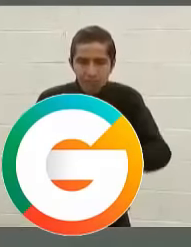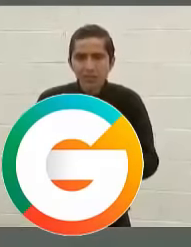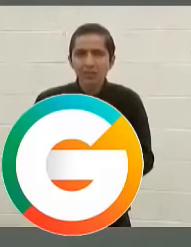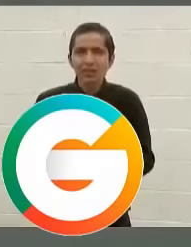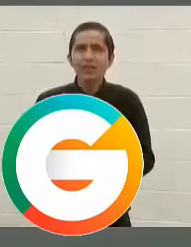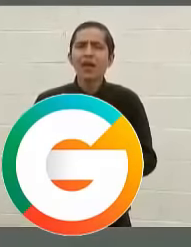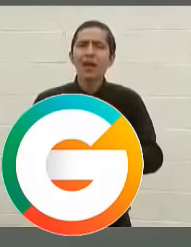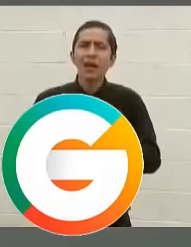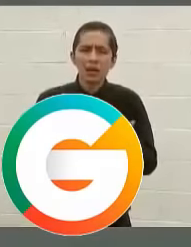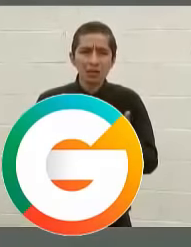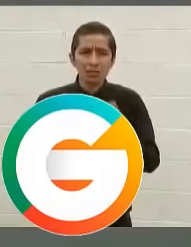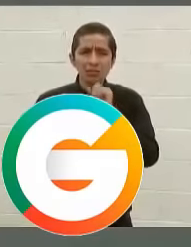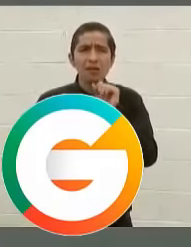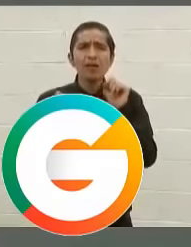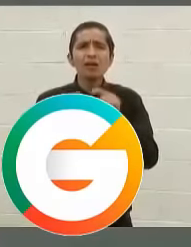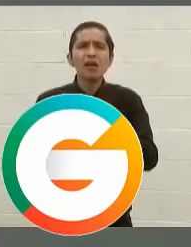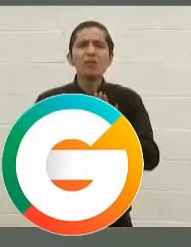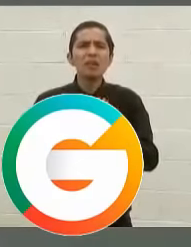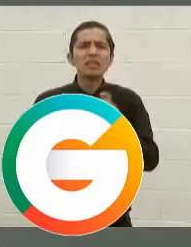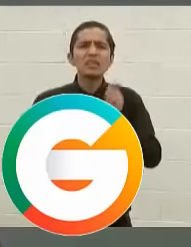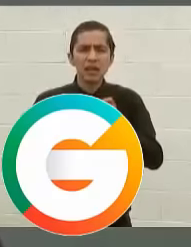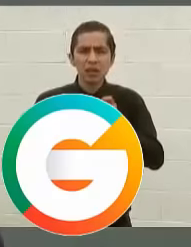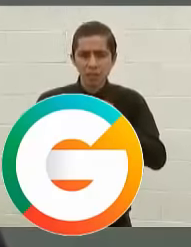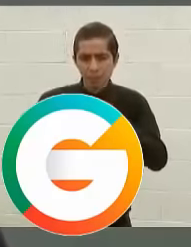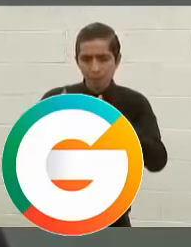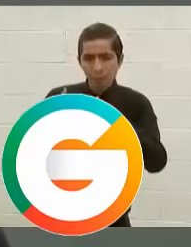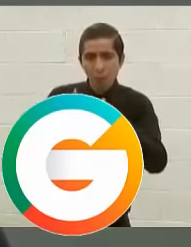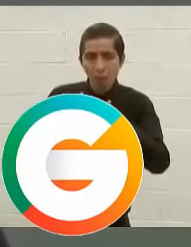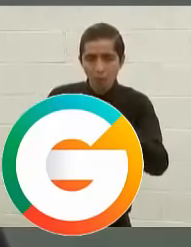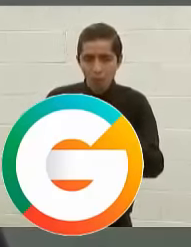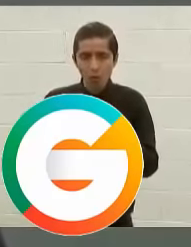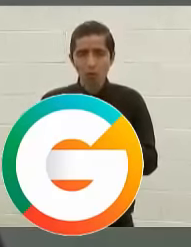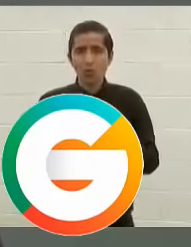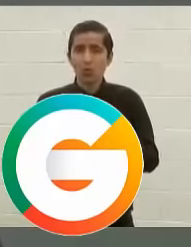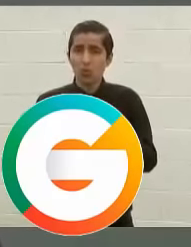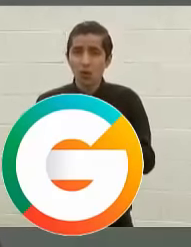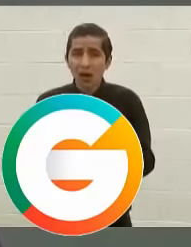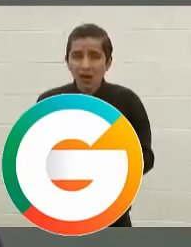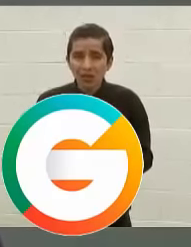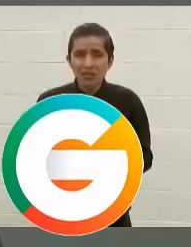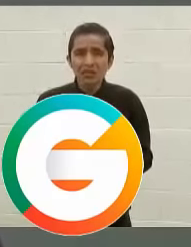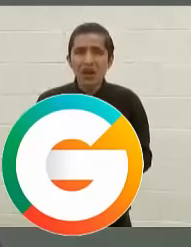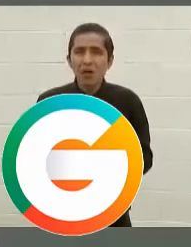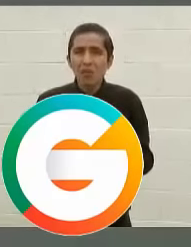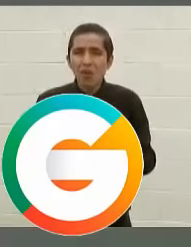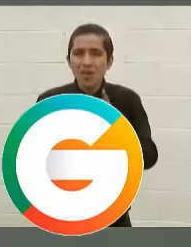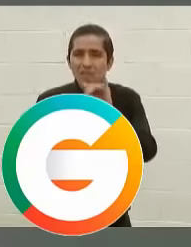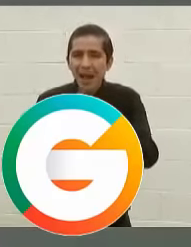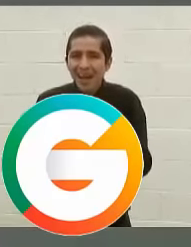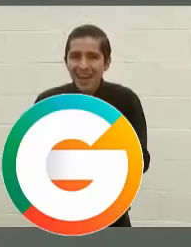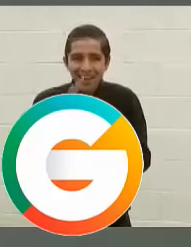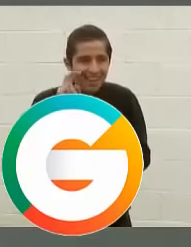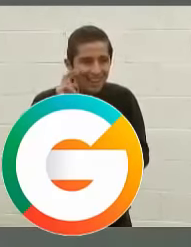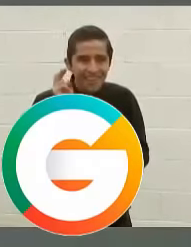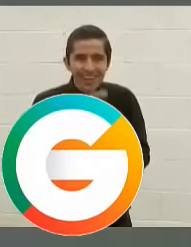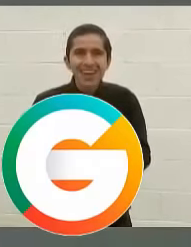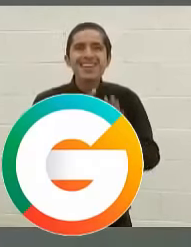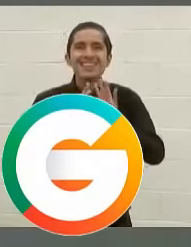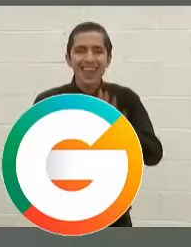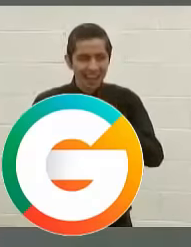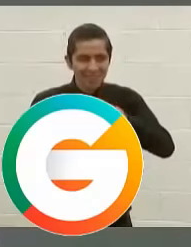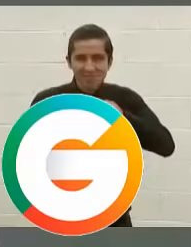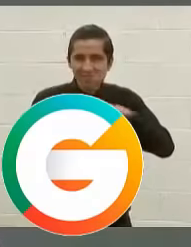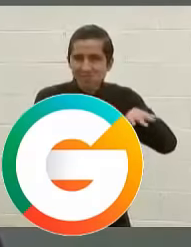efectivamente el poder de fuego mostrada en algunas imágenes que ya